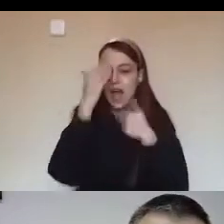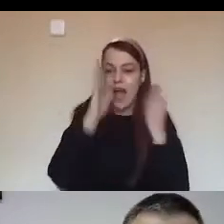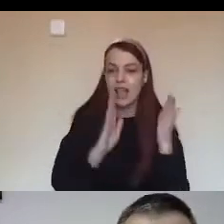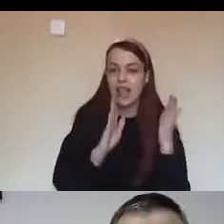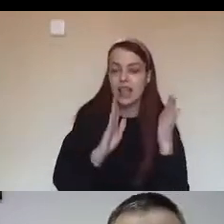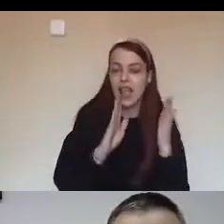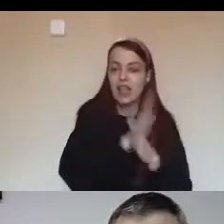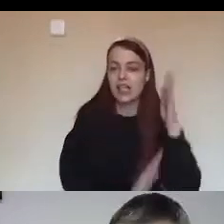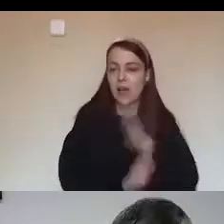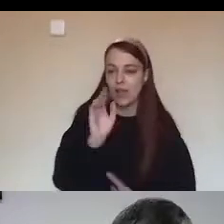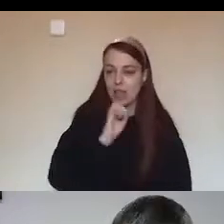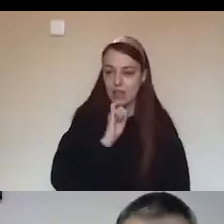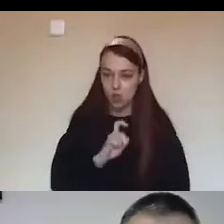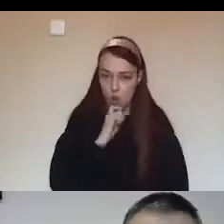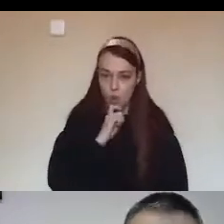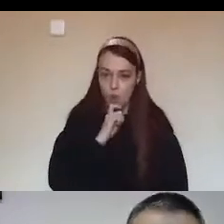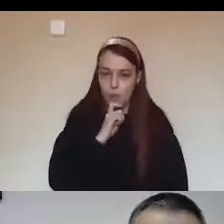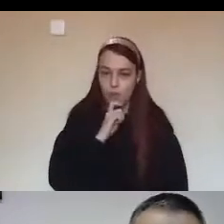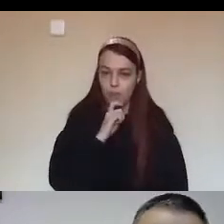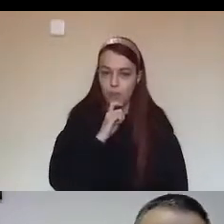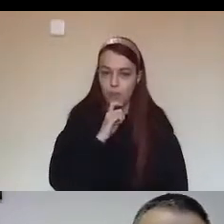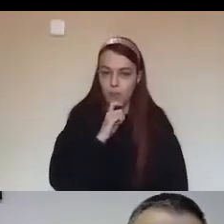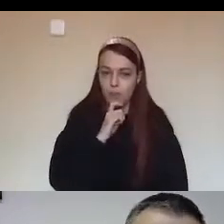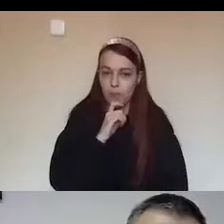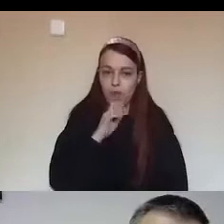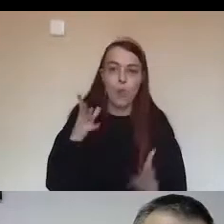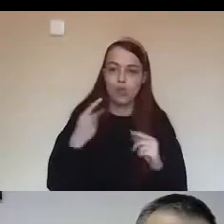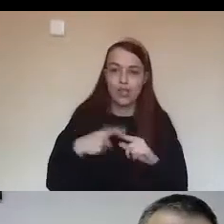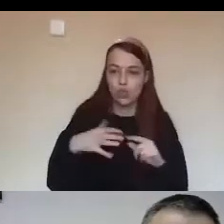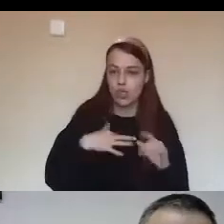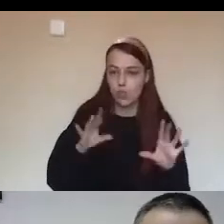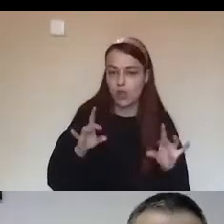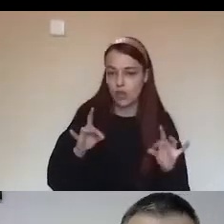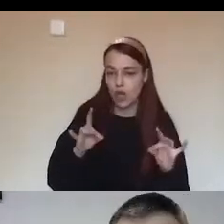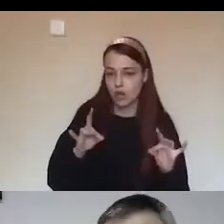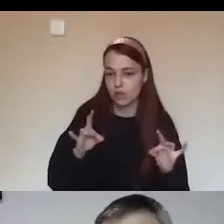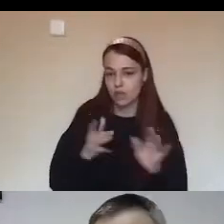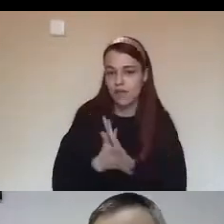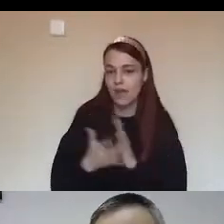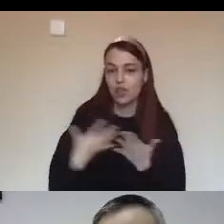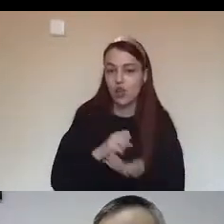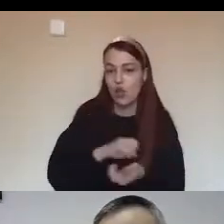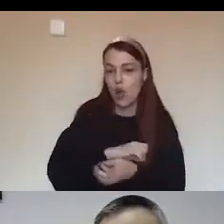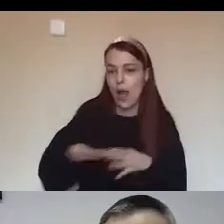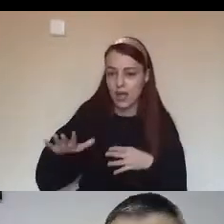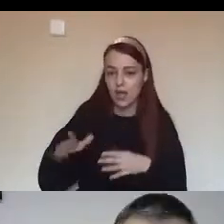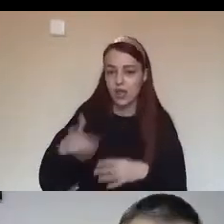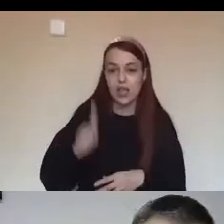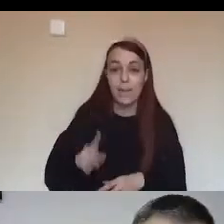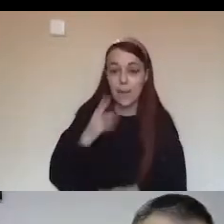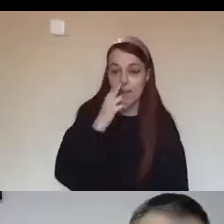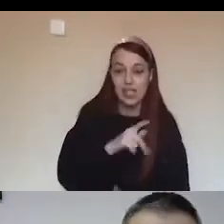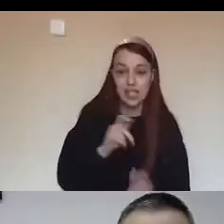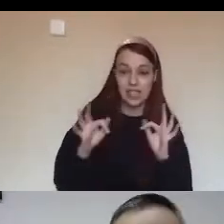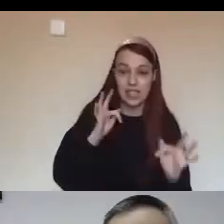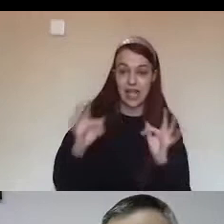diferentes capacidades y, bueno, pues muchas cosas se podían tocar. En fin, que lo aplicamos a todo. También a las visitas teatralizadas, por